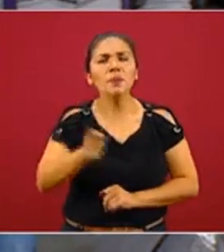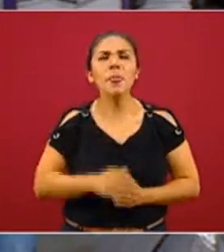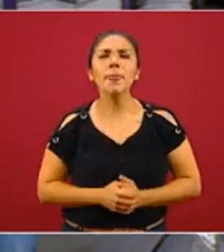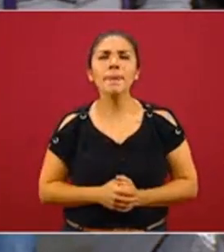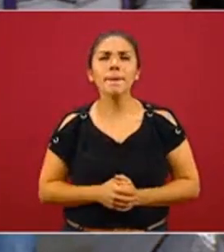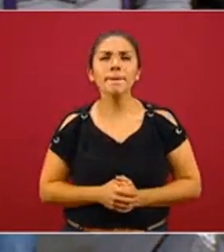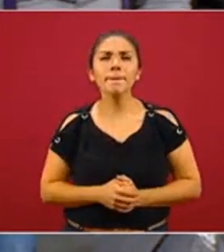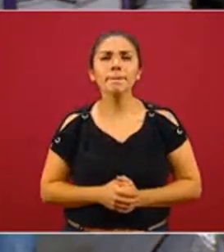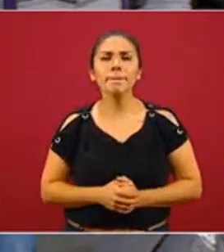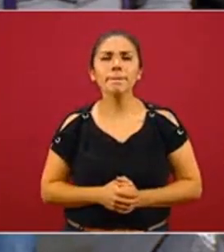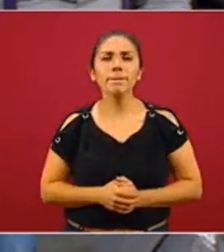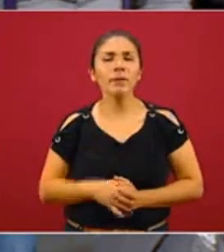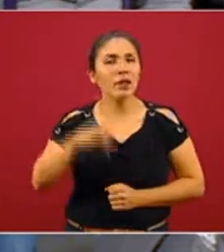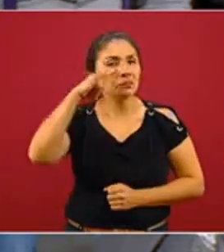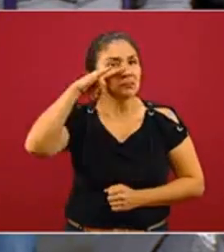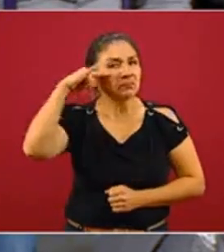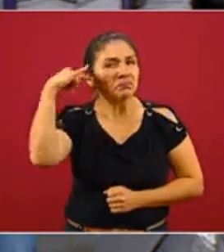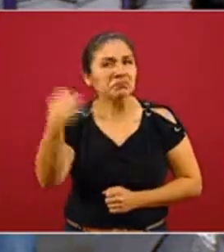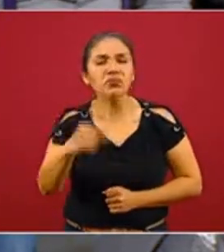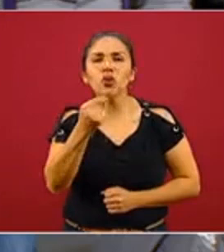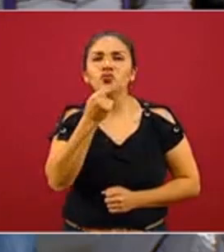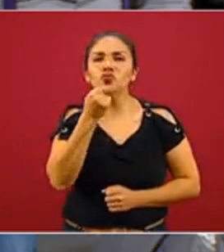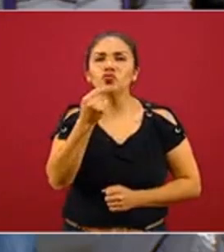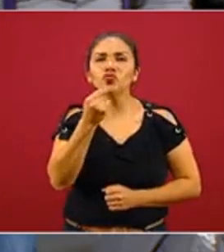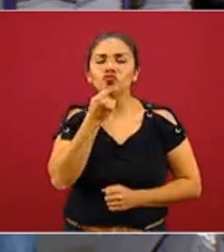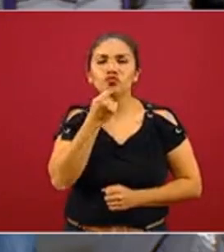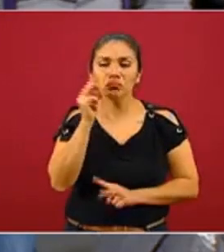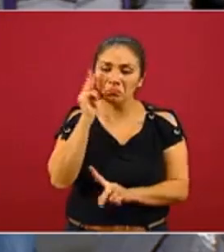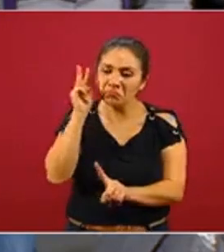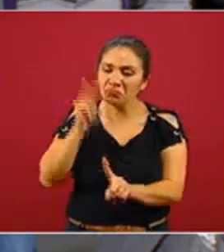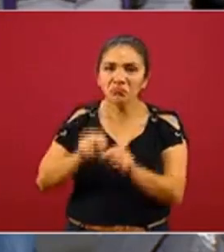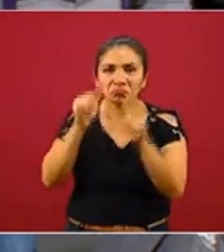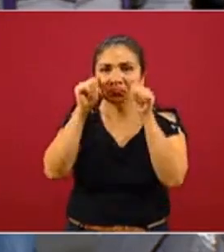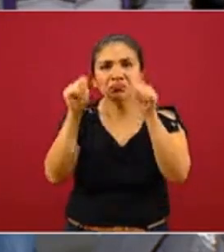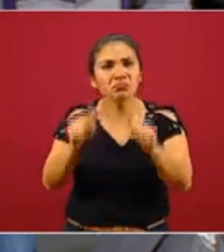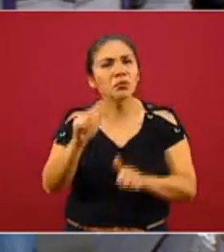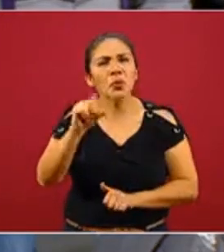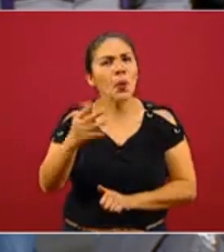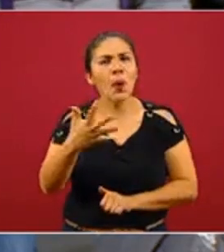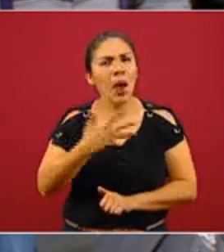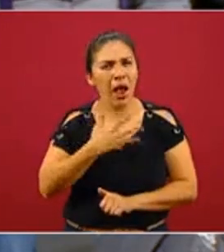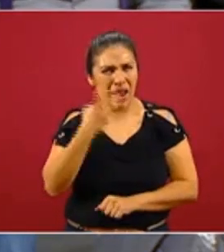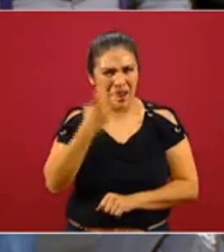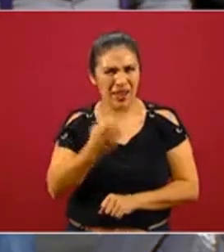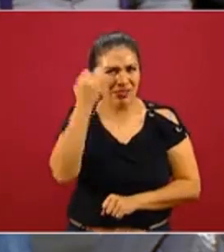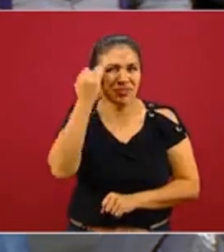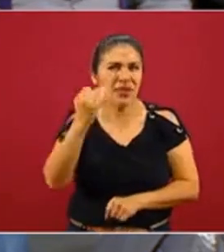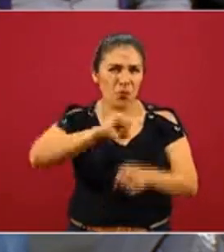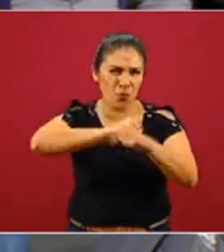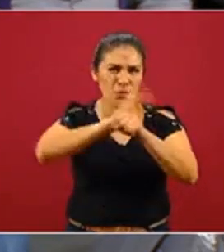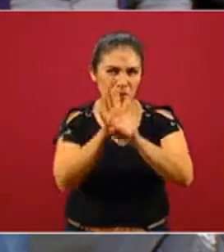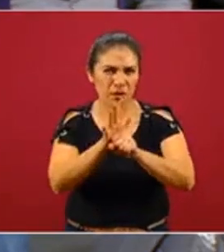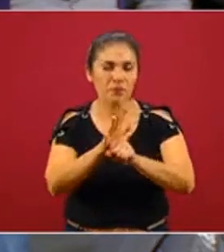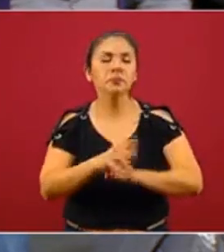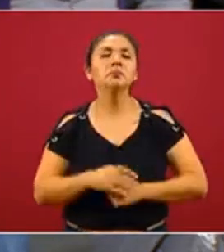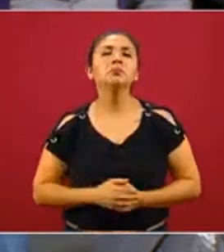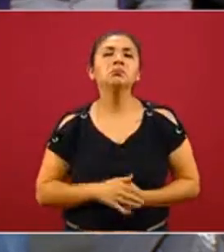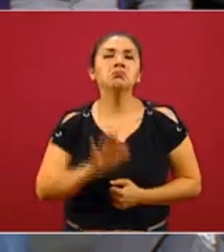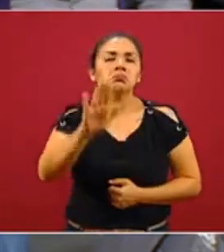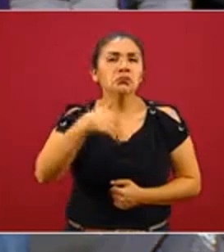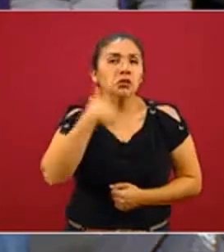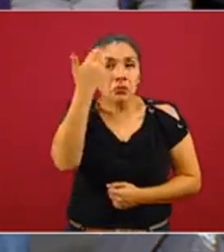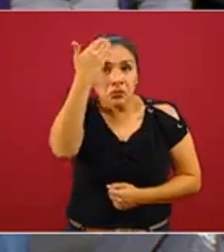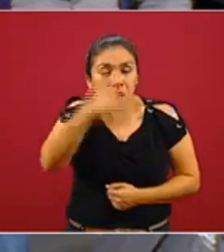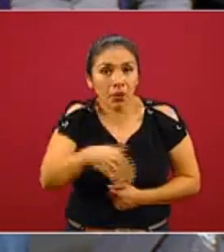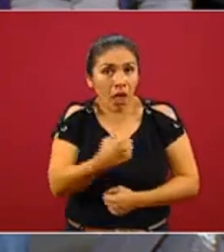parte de la invisibilidad de los niños durante la epidemia, la pandemia. Yo quisiera saber si la obesidad